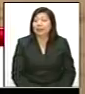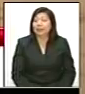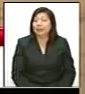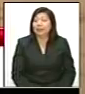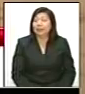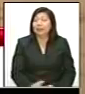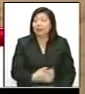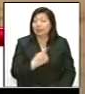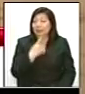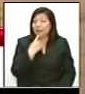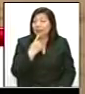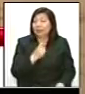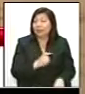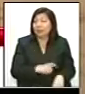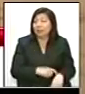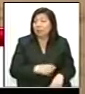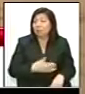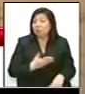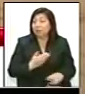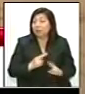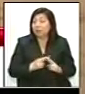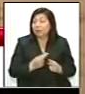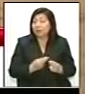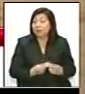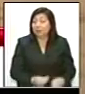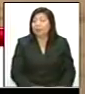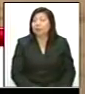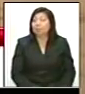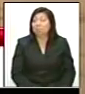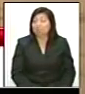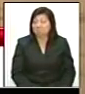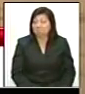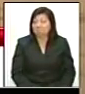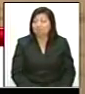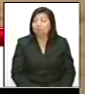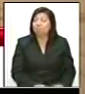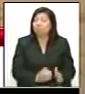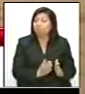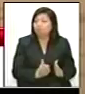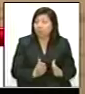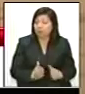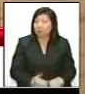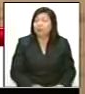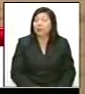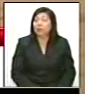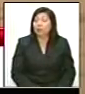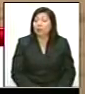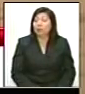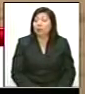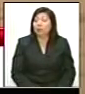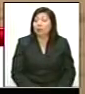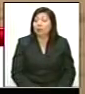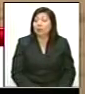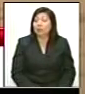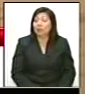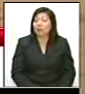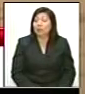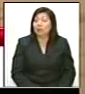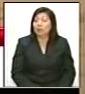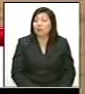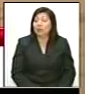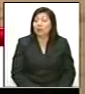ya le vamos a ver en qué momento podemos hacer la reunión reservada, usted ya lo coordinaremos, sí, por eso autoridades del Callao y de La